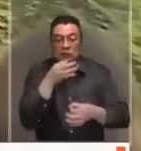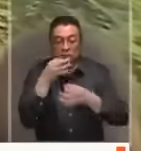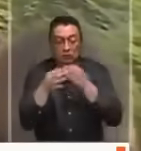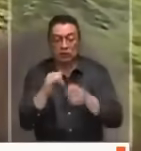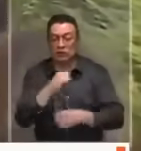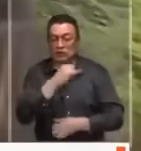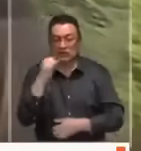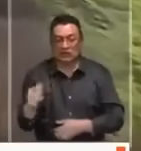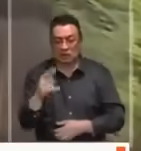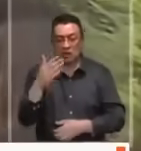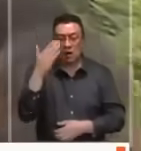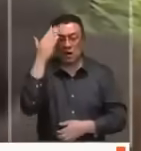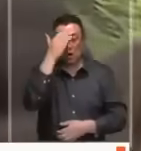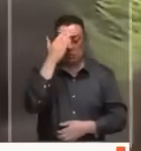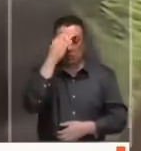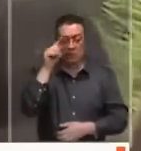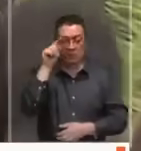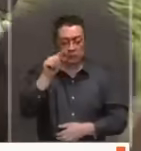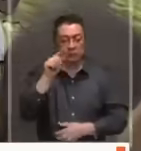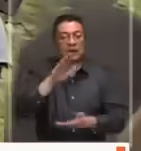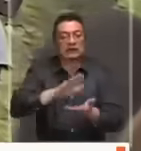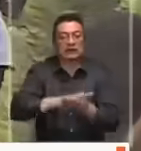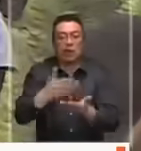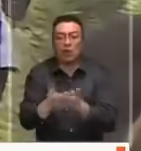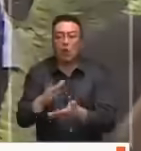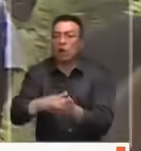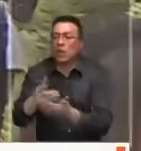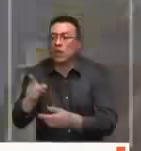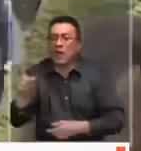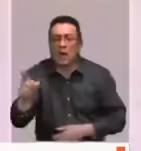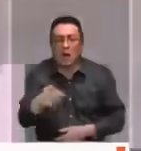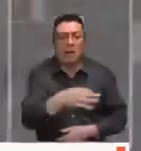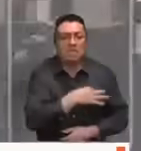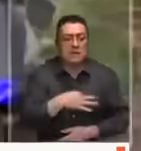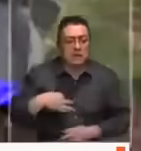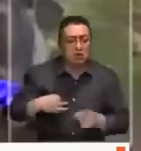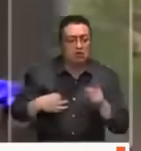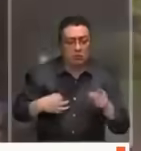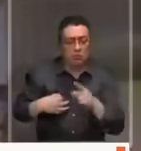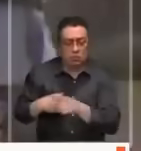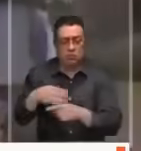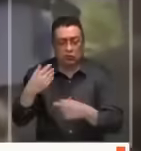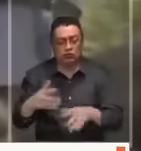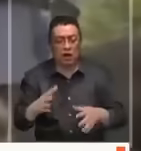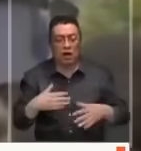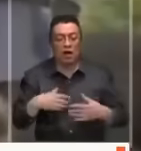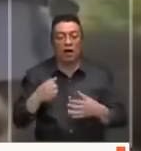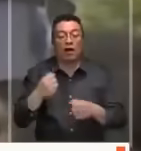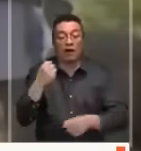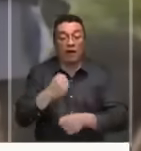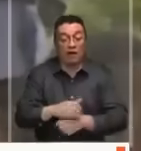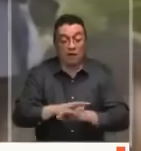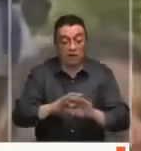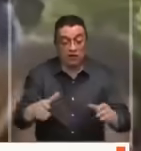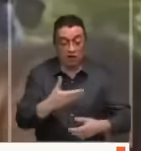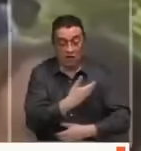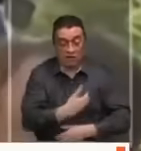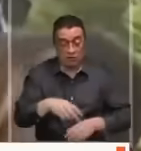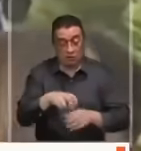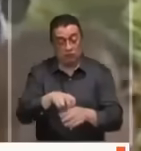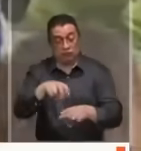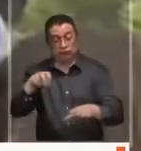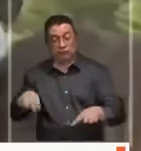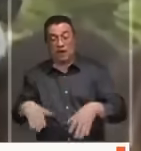estuvo preocupado, no sé, de la salud de cada uno de ellos, y al momento, ahora ya fuera del gobierno, pero